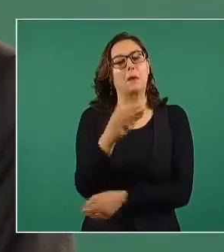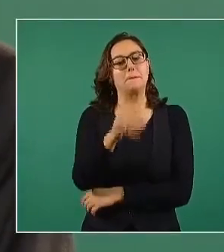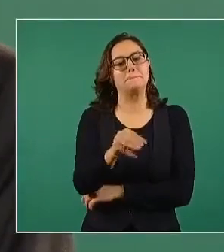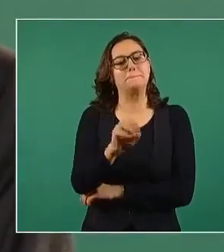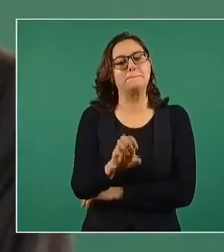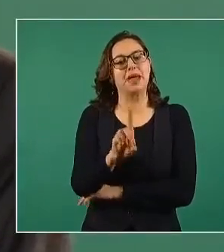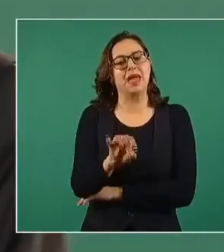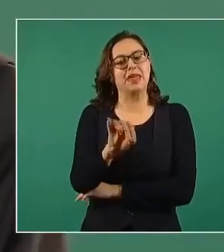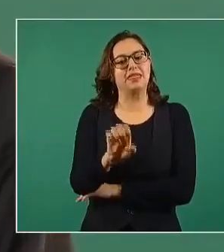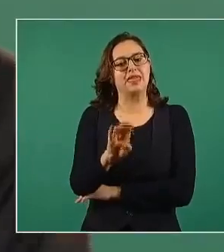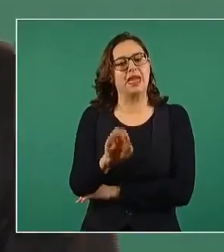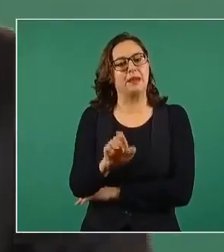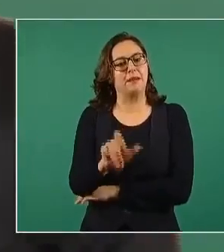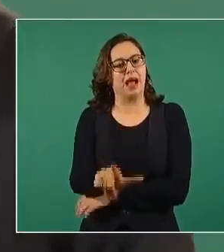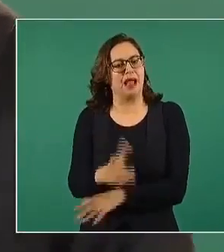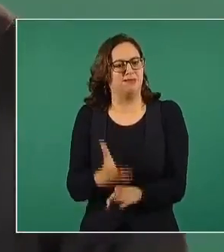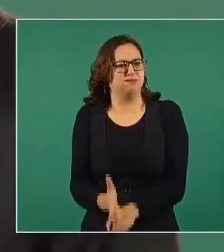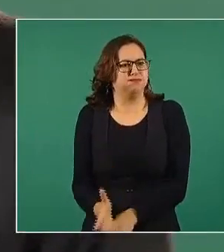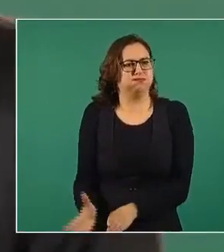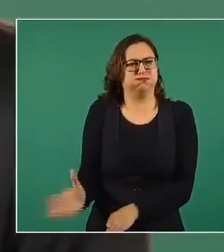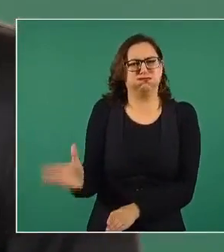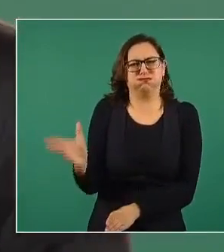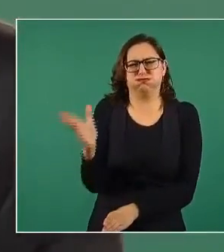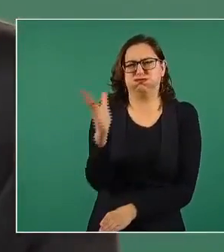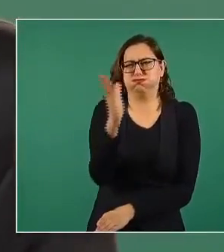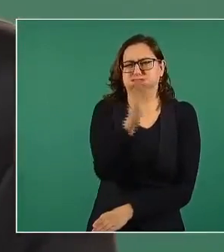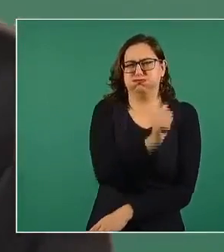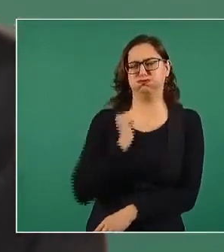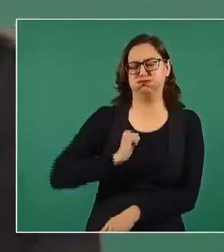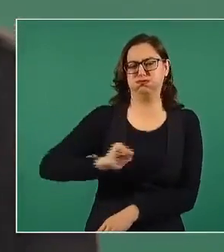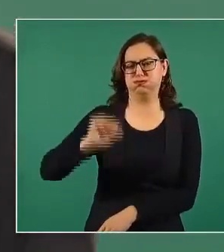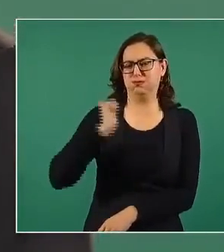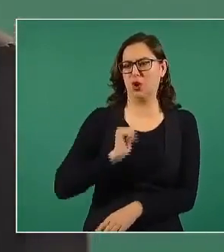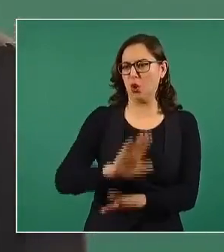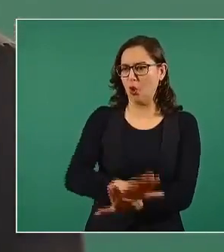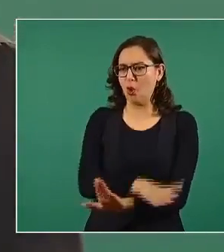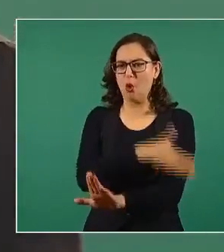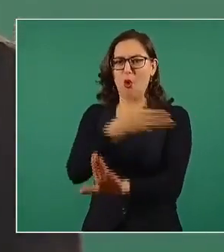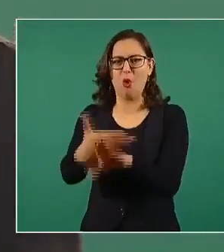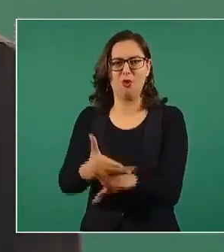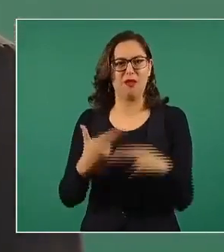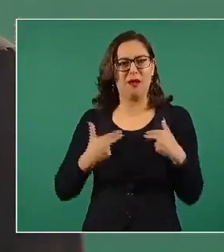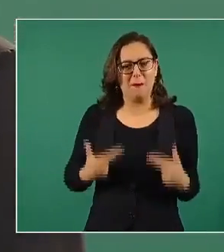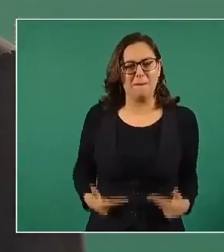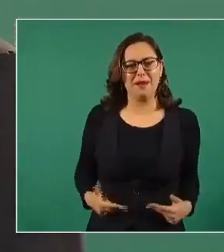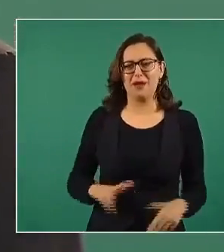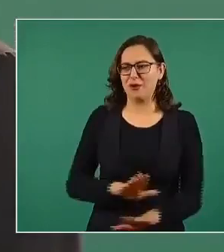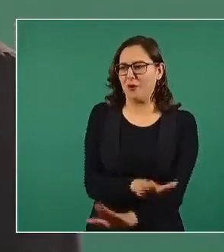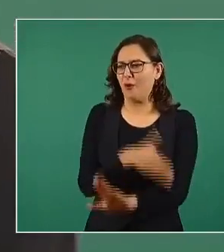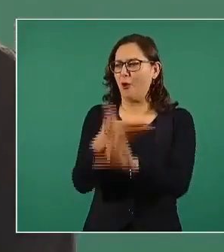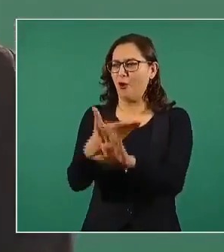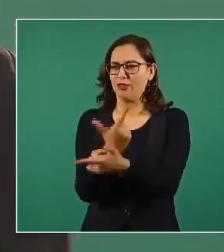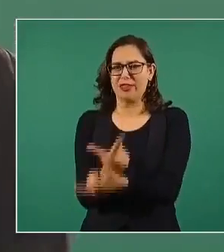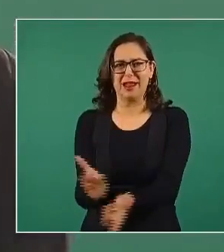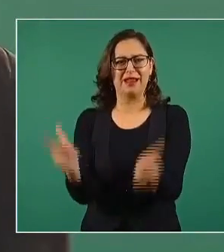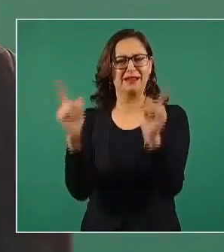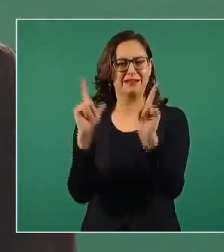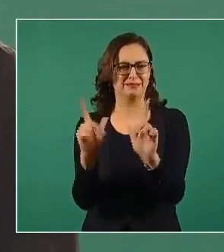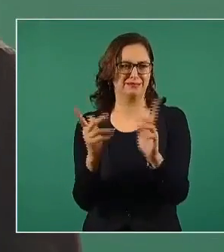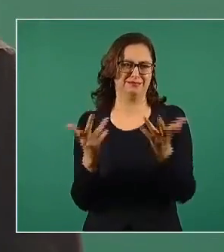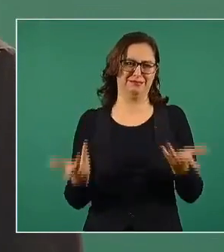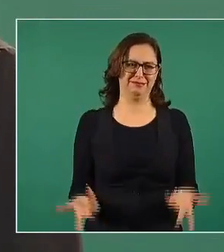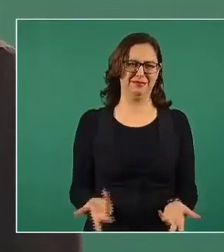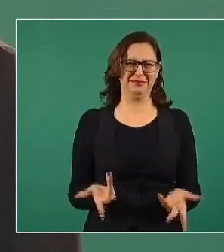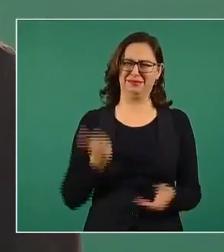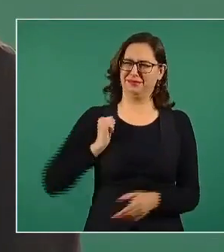es una agresión a las libertades, cuando lo que debe de prevalecer en el